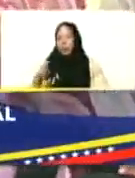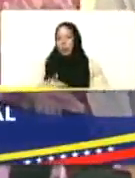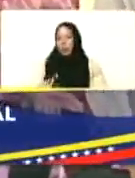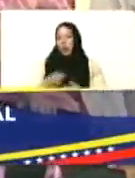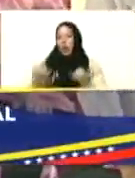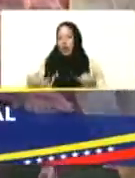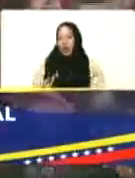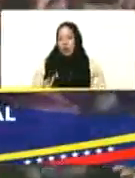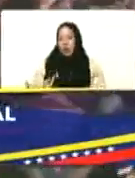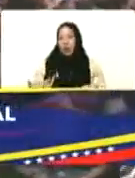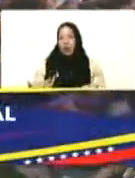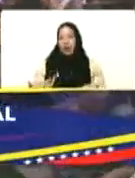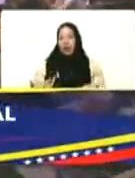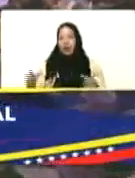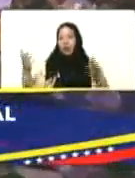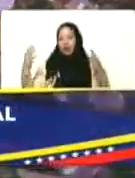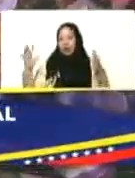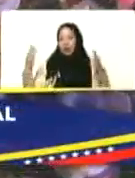ahora.